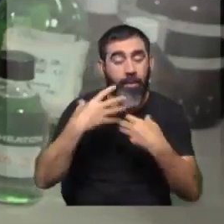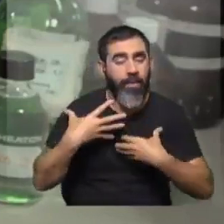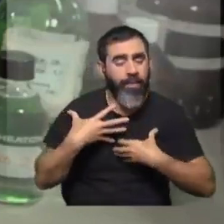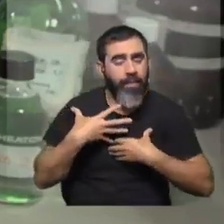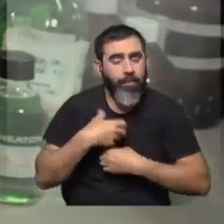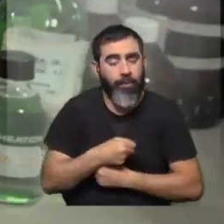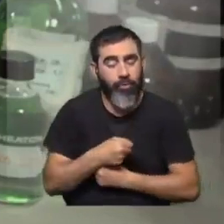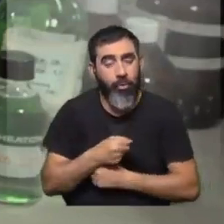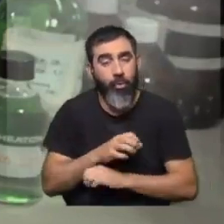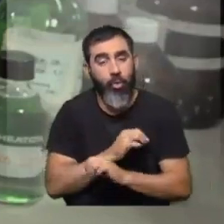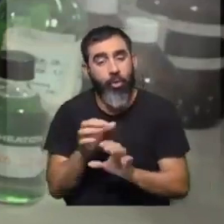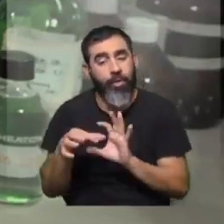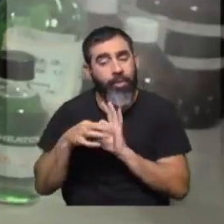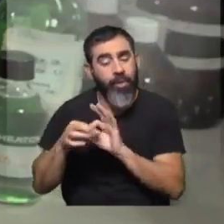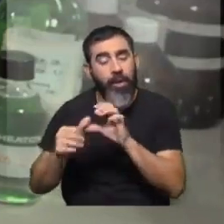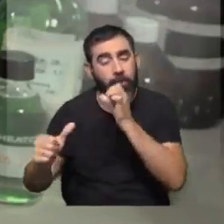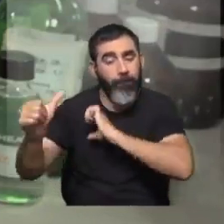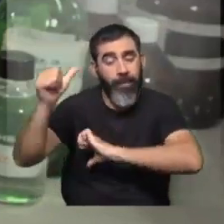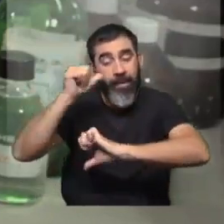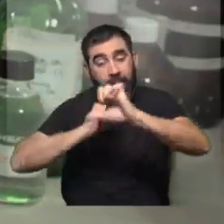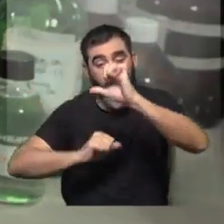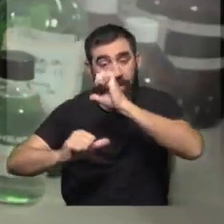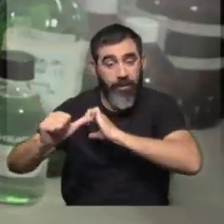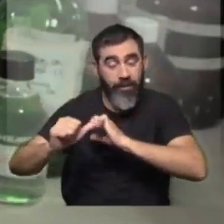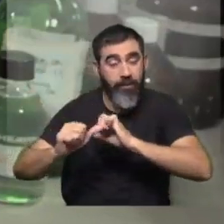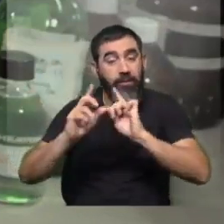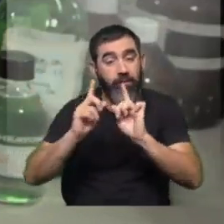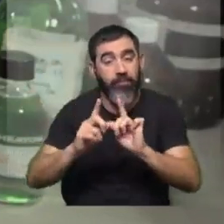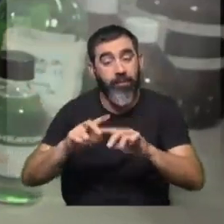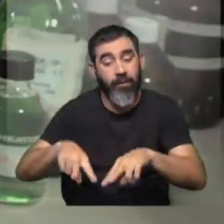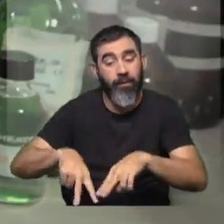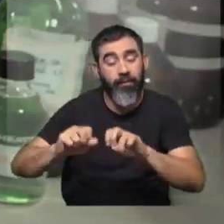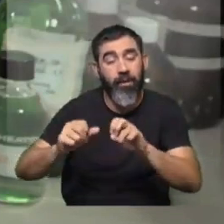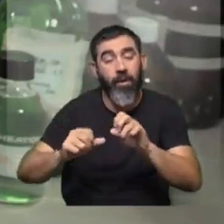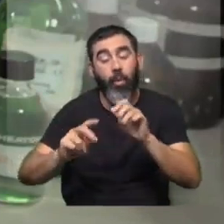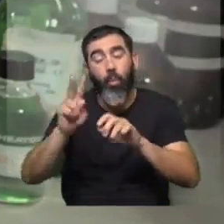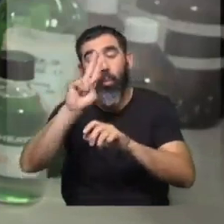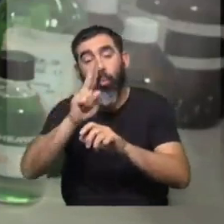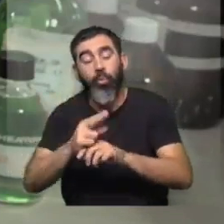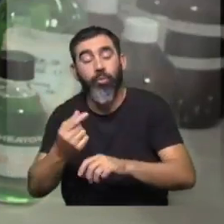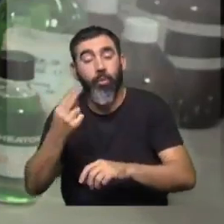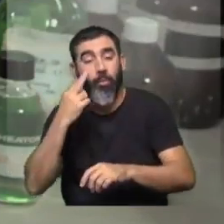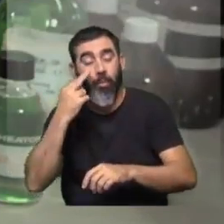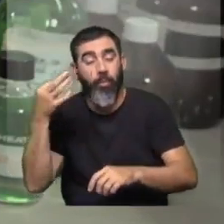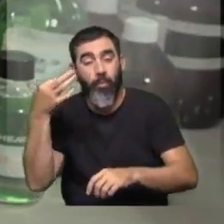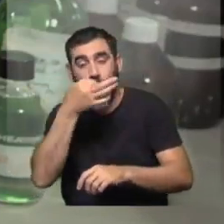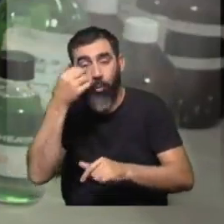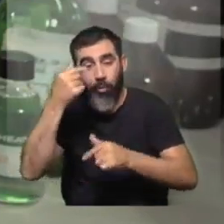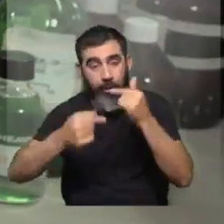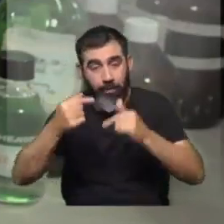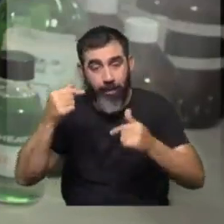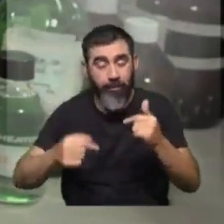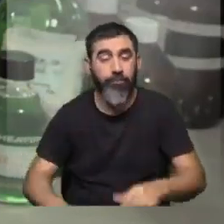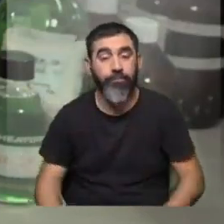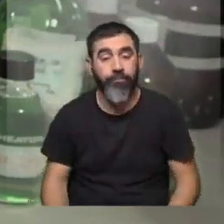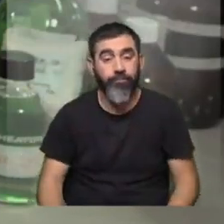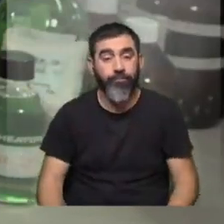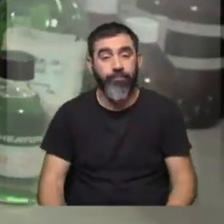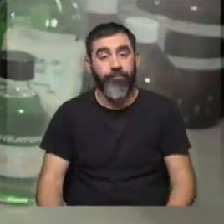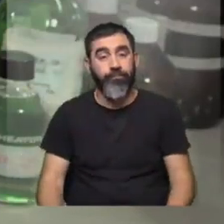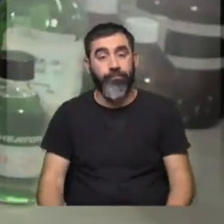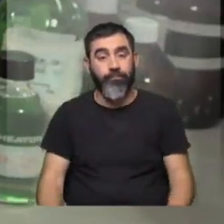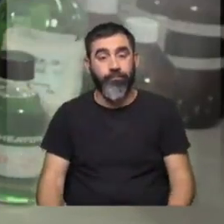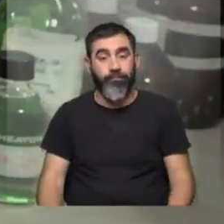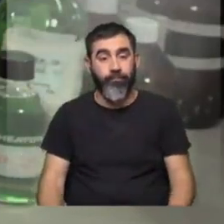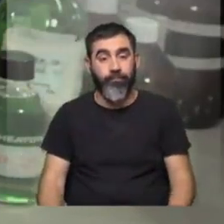depresión o que son dependientes de alcohol, que esto sería como para estudiar el uso de sustancias problemático, que se